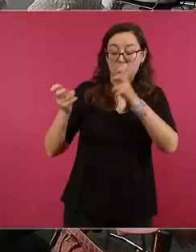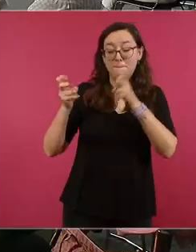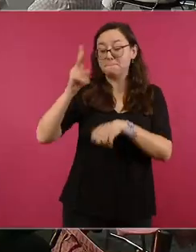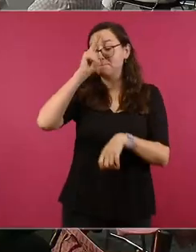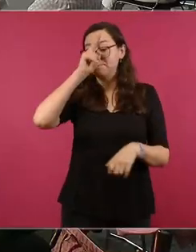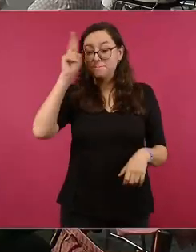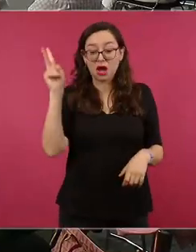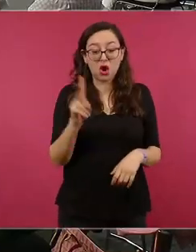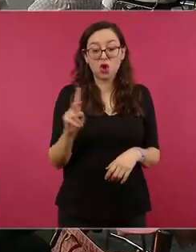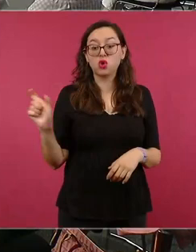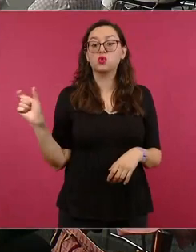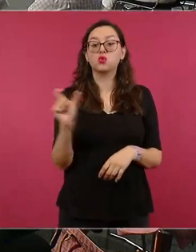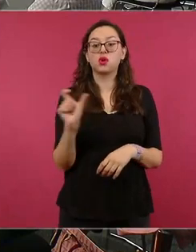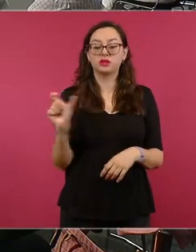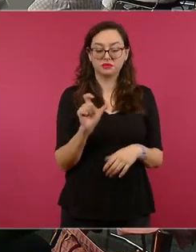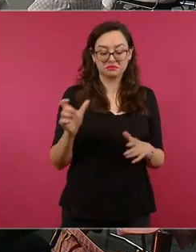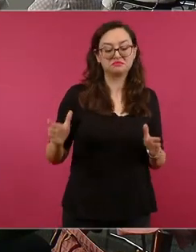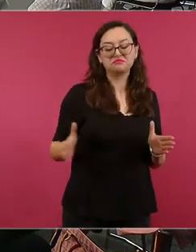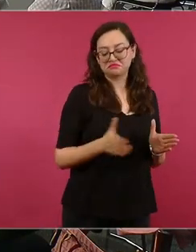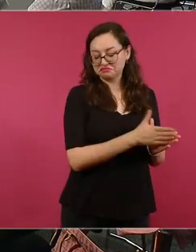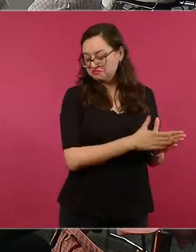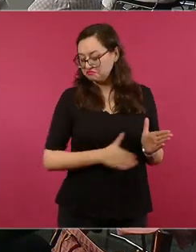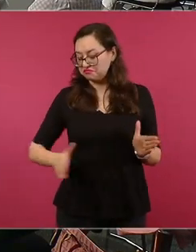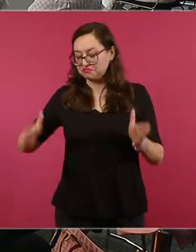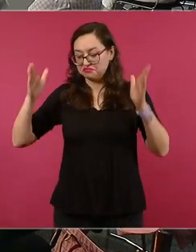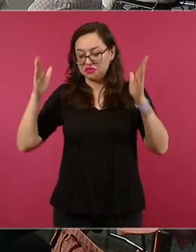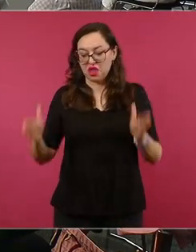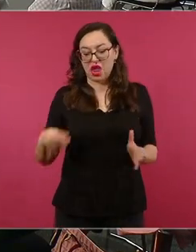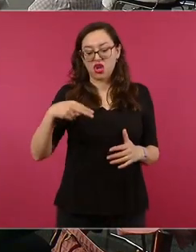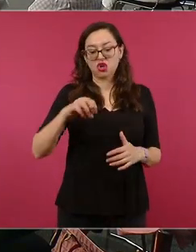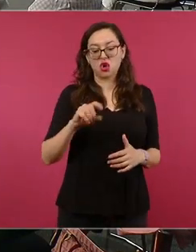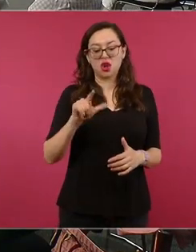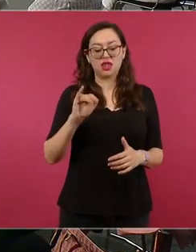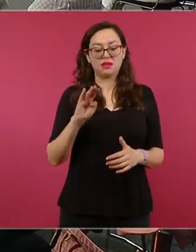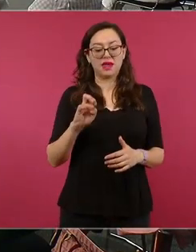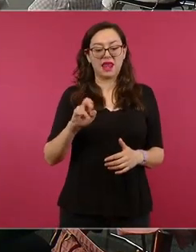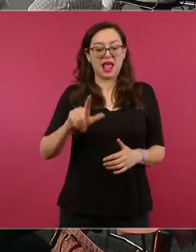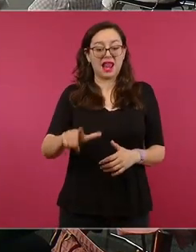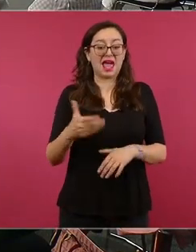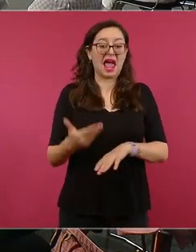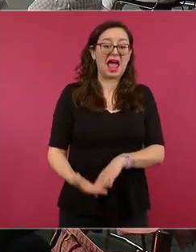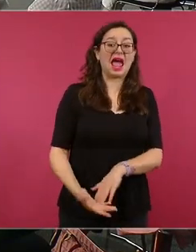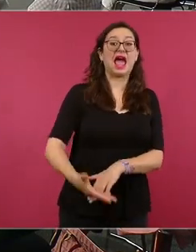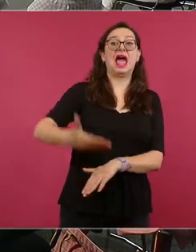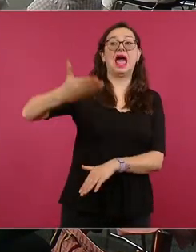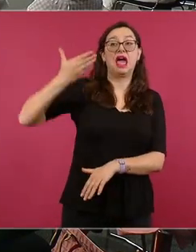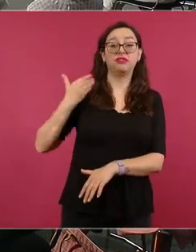la llegada de los europeos, desde que nos invadieron.